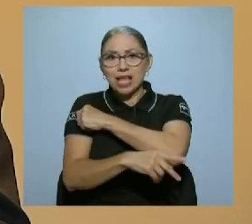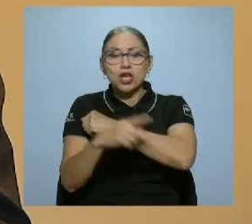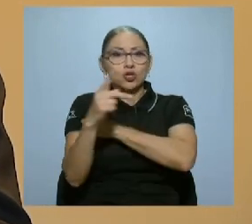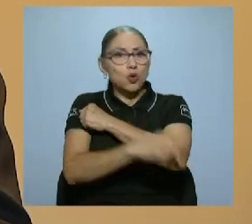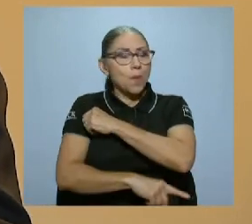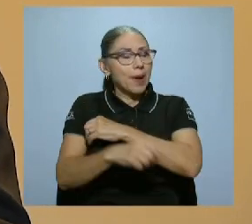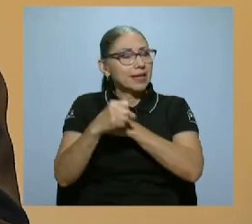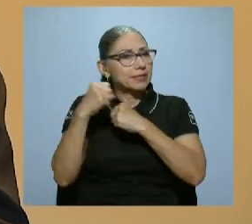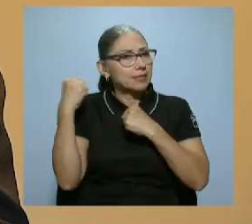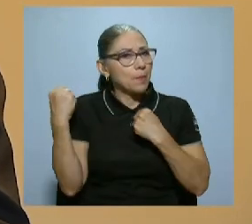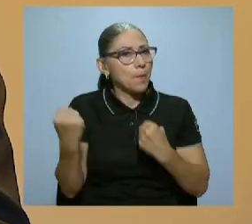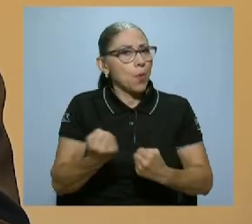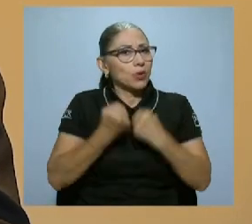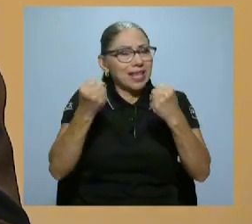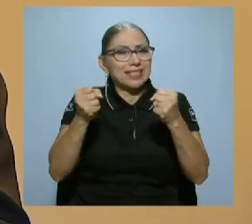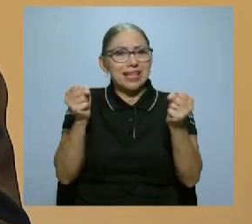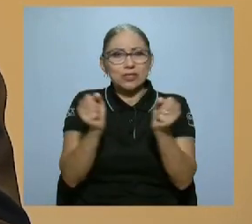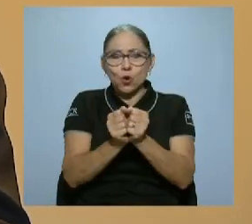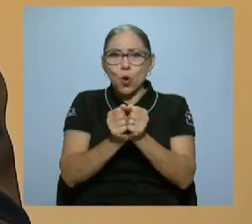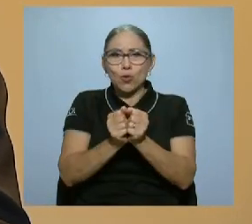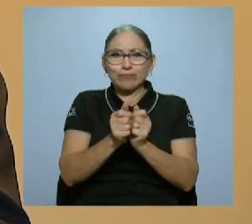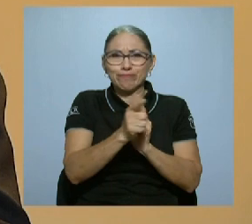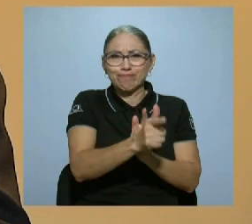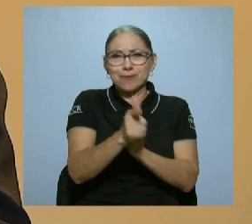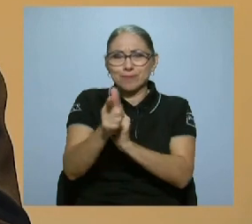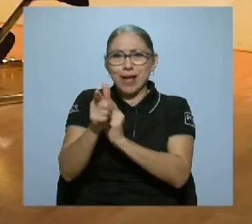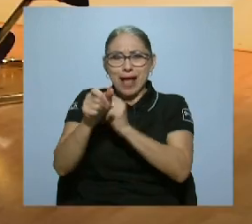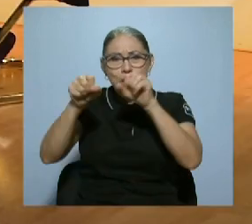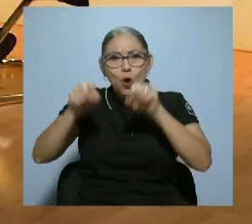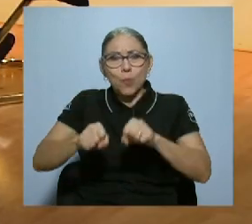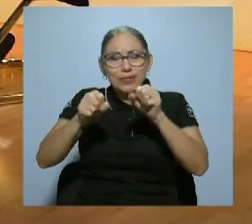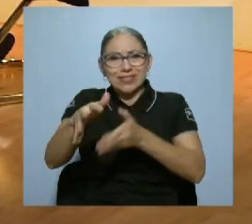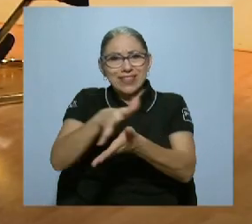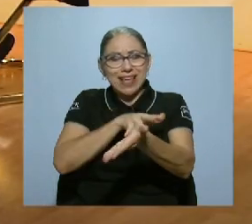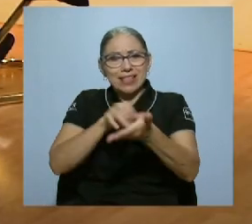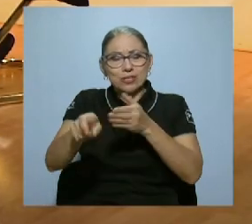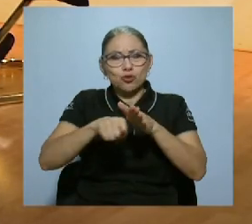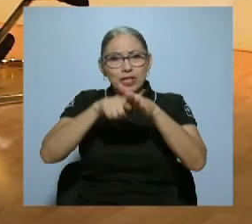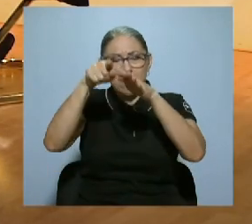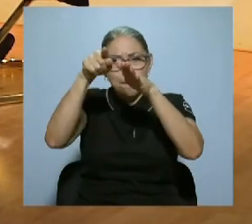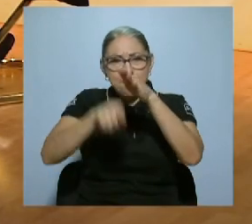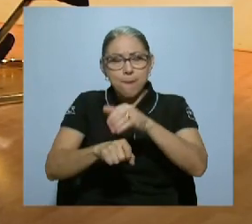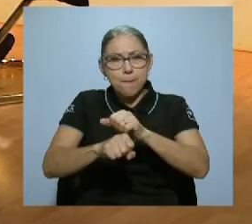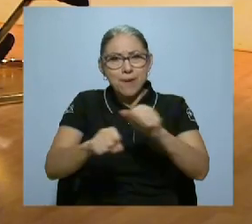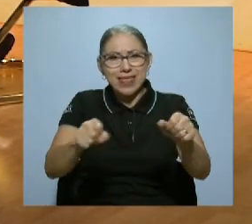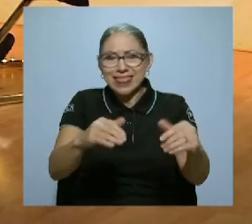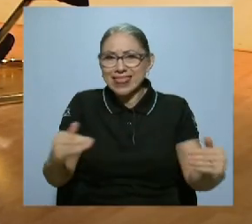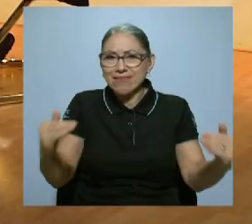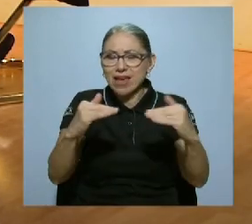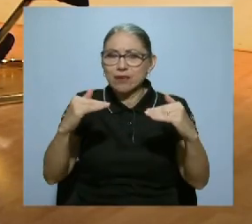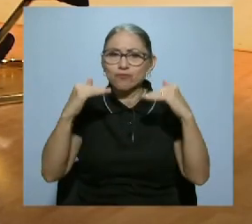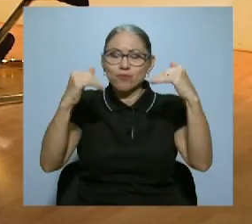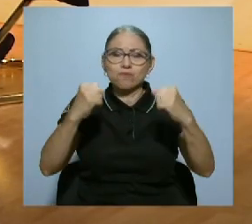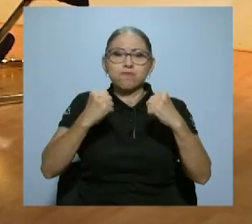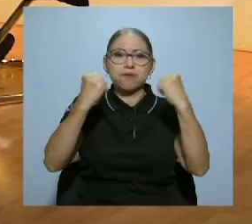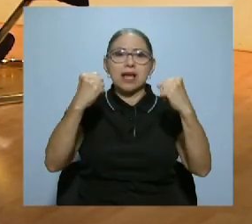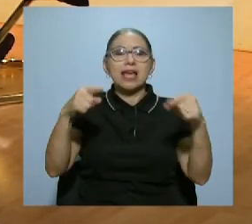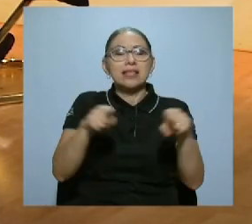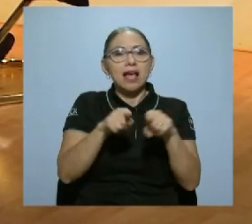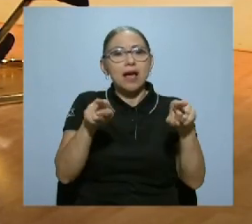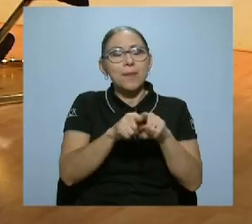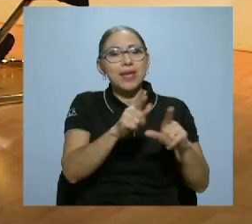atómicas reconocidas, con capacidad destructiva de otro nivel, y además tienen dos ejércitos